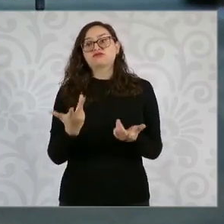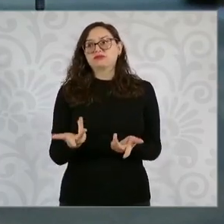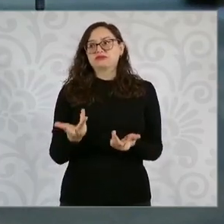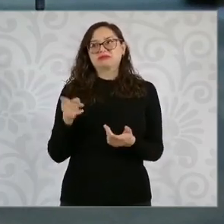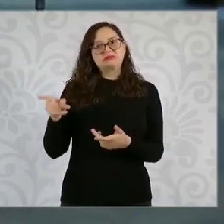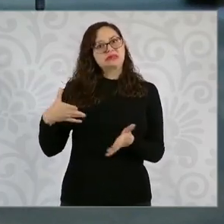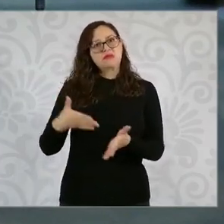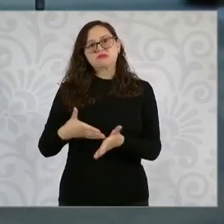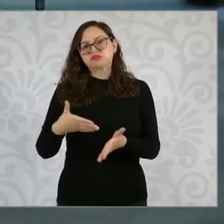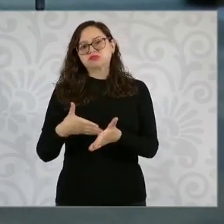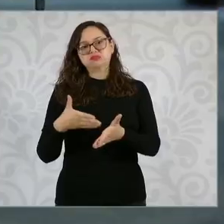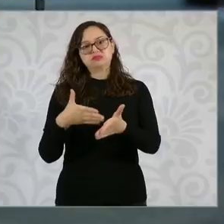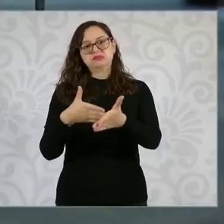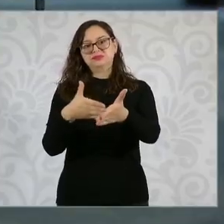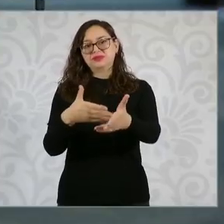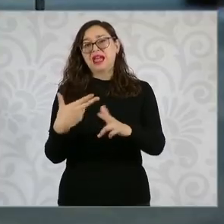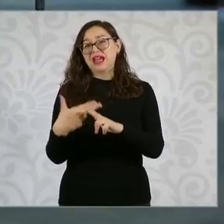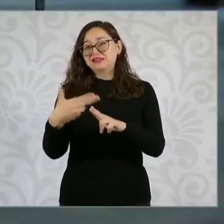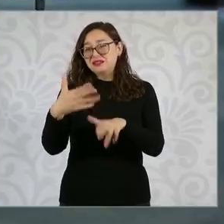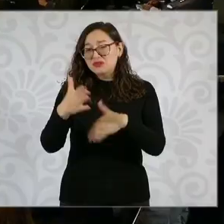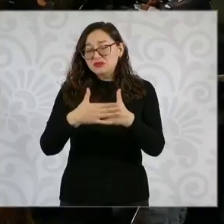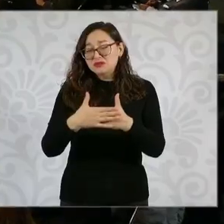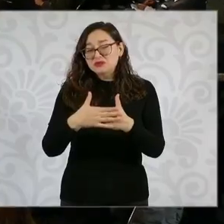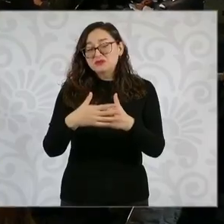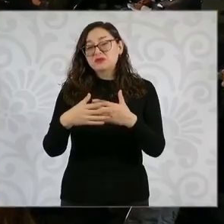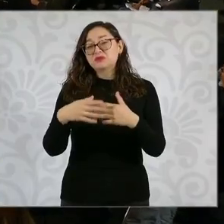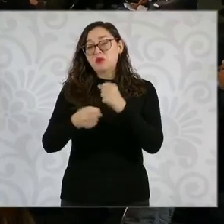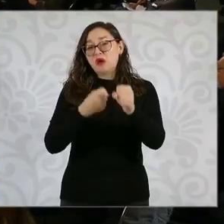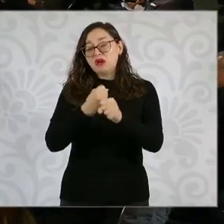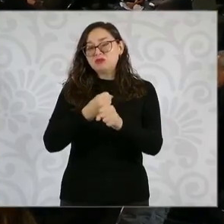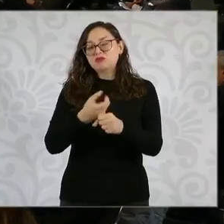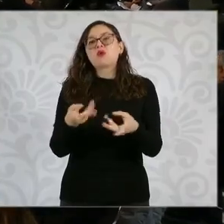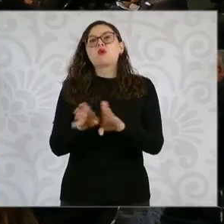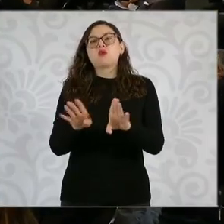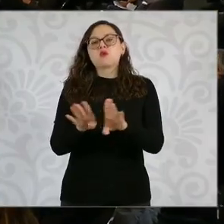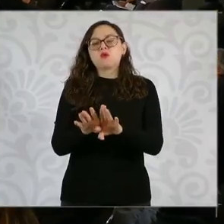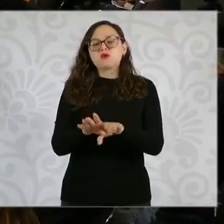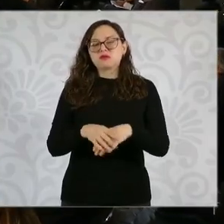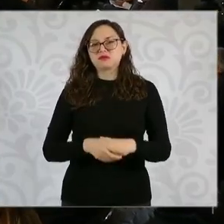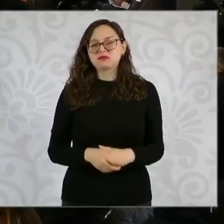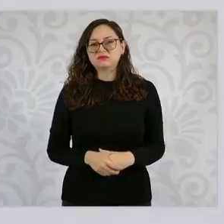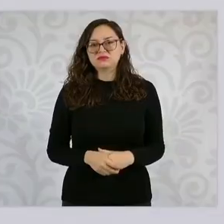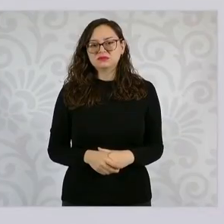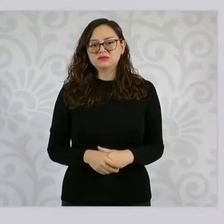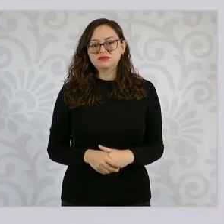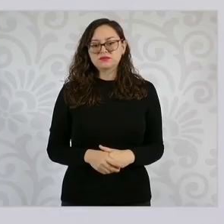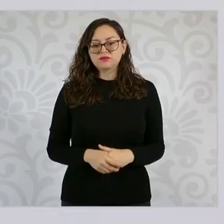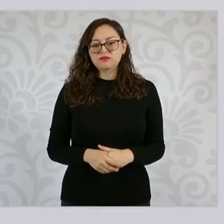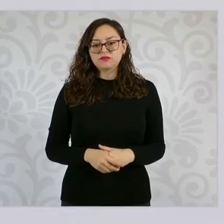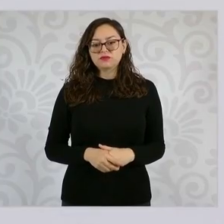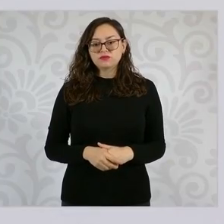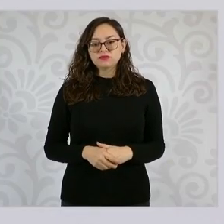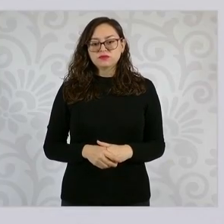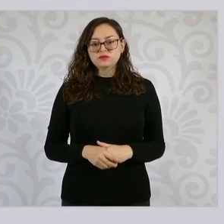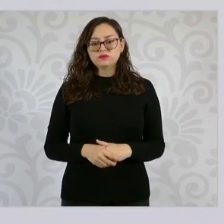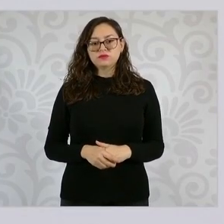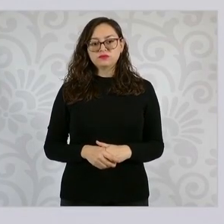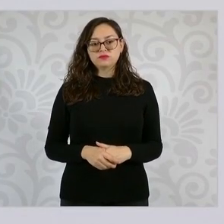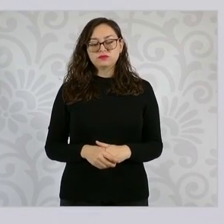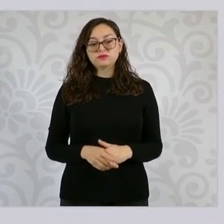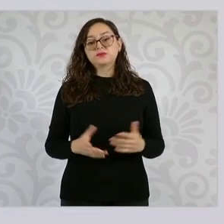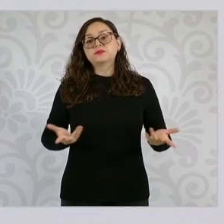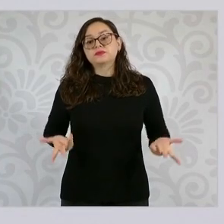a lo largo del proceso de aquí hasta 2025? Pues ellos tienen una tarea o varias